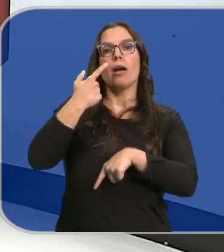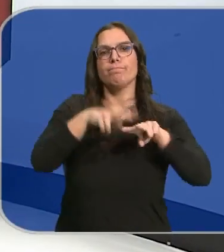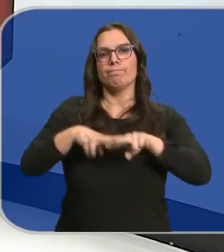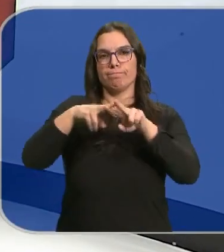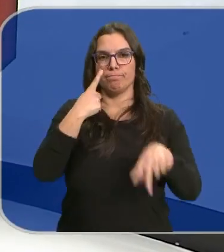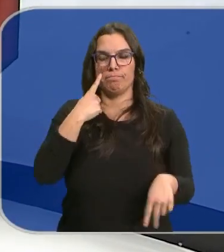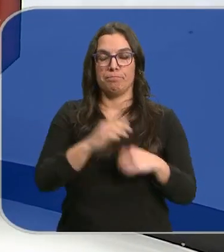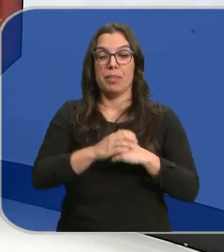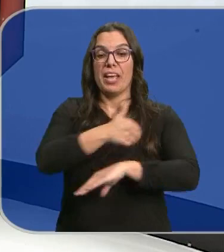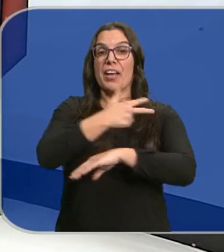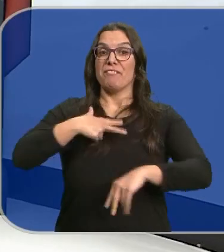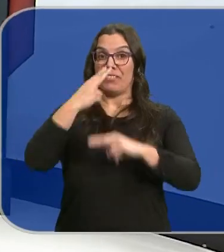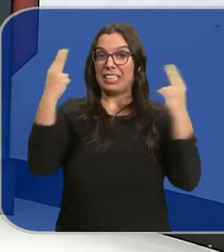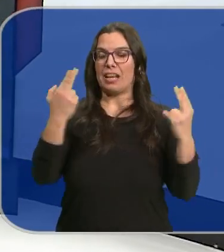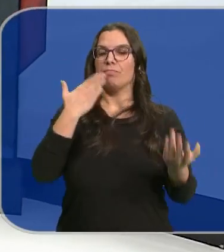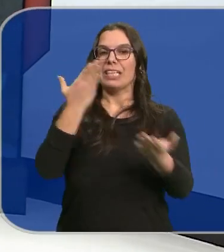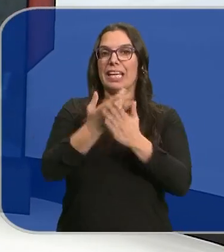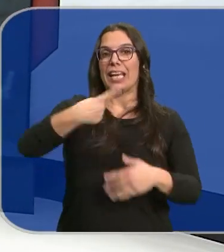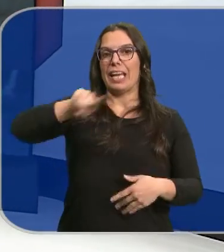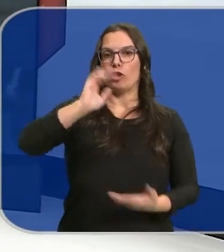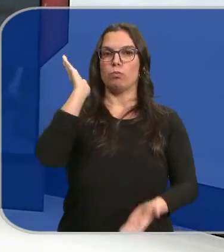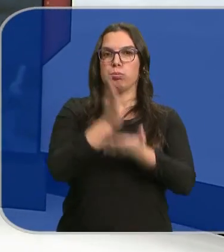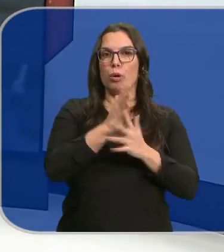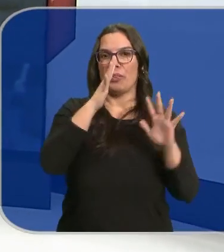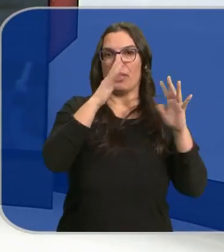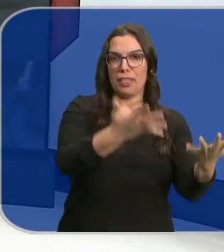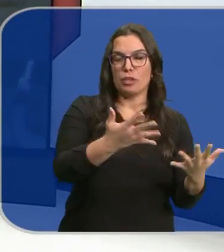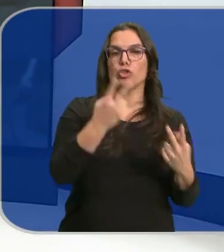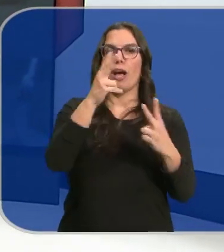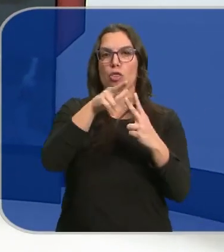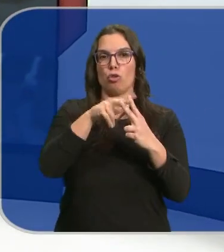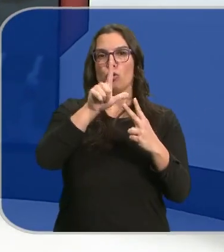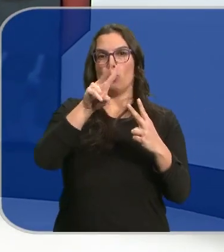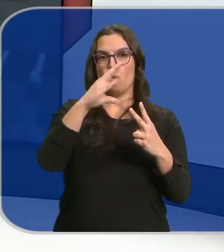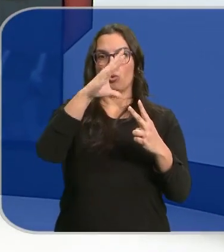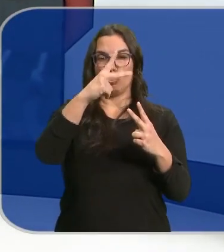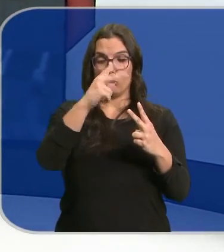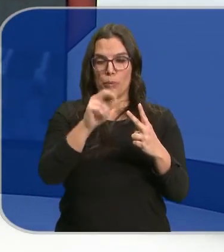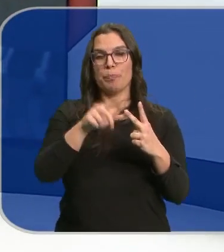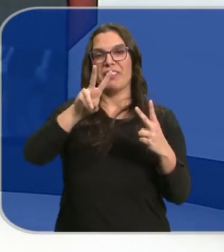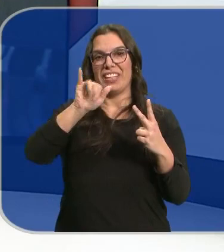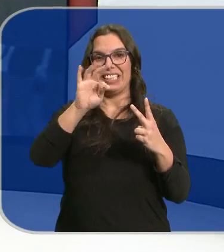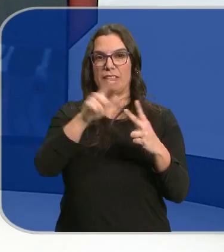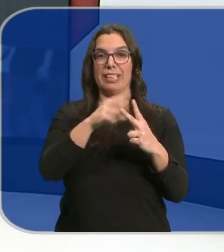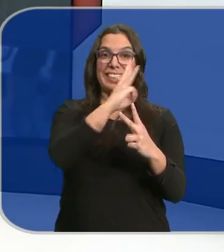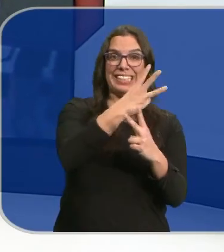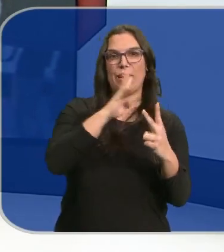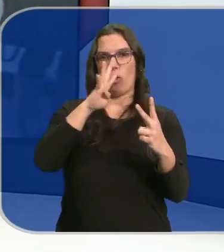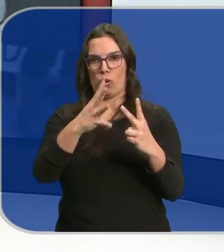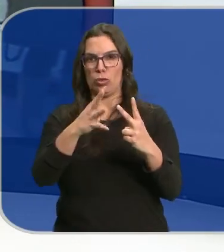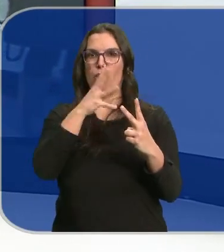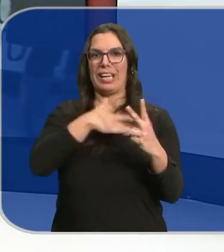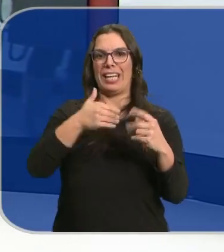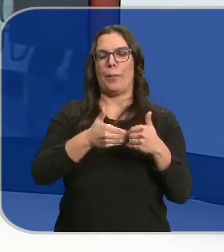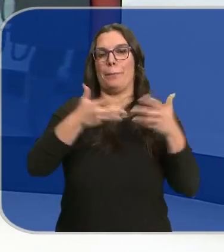La Fiscalía, en este caso, solicita elevar las penas a 10 años a Lucho y a Viti, sentenciados a 4 y 3 años de prisión